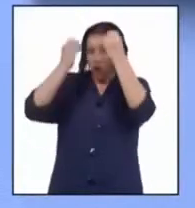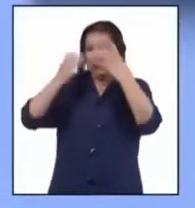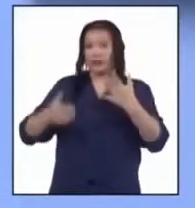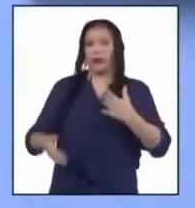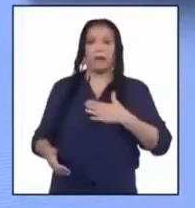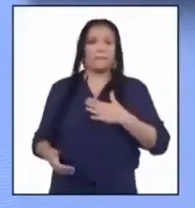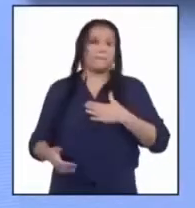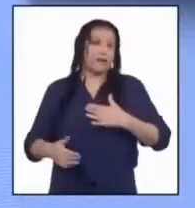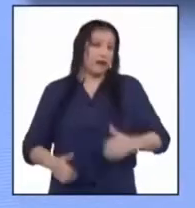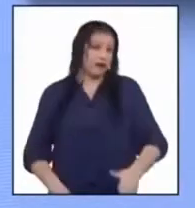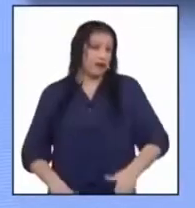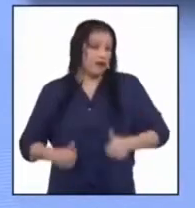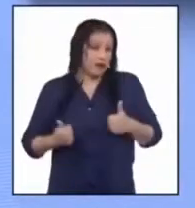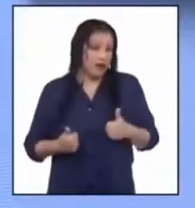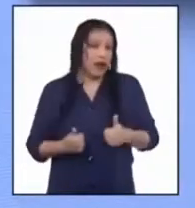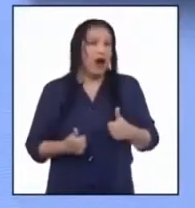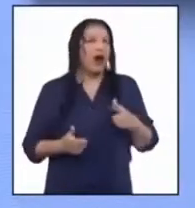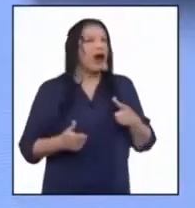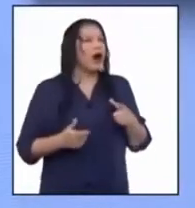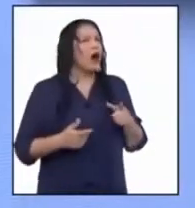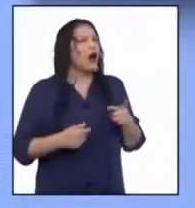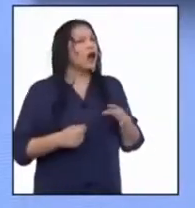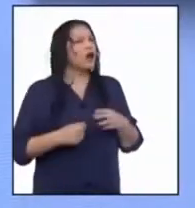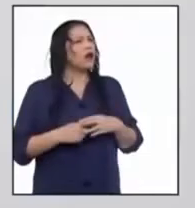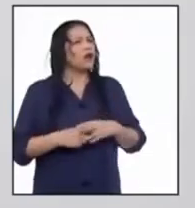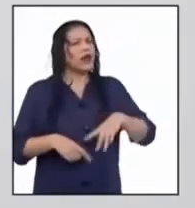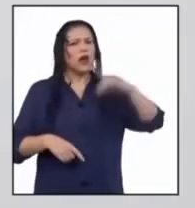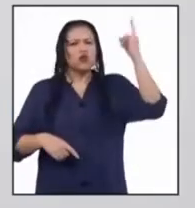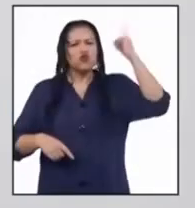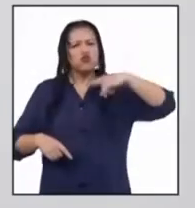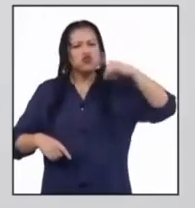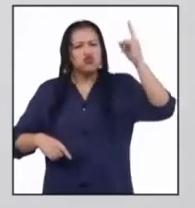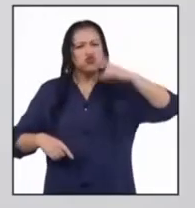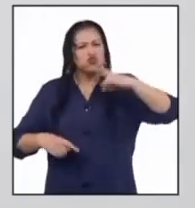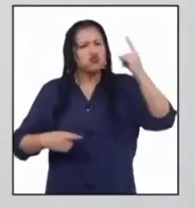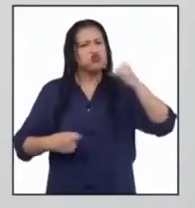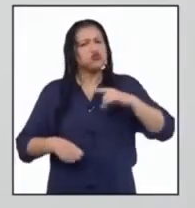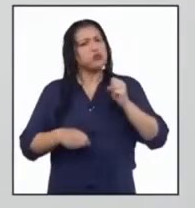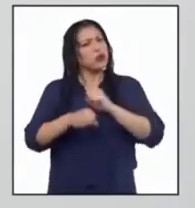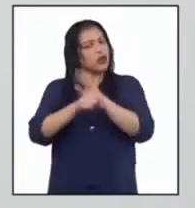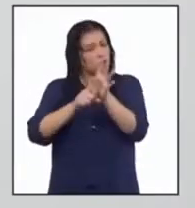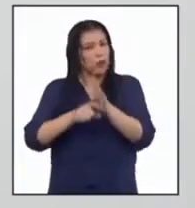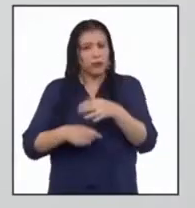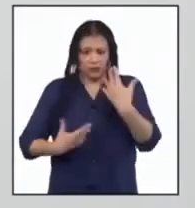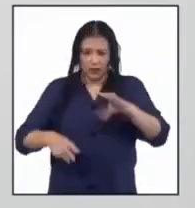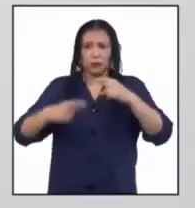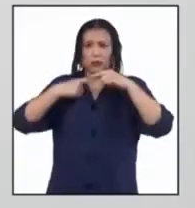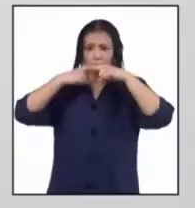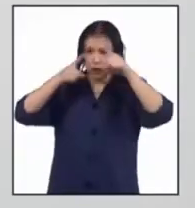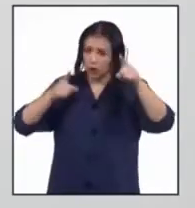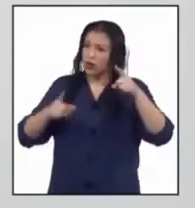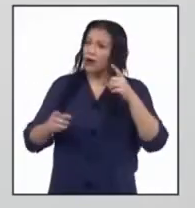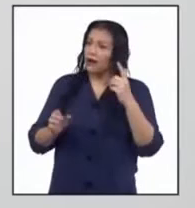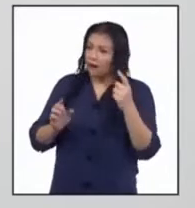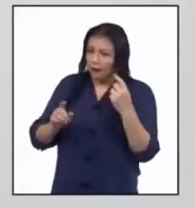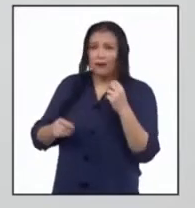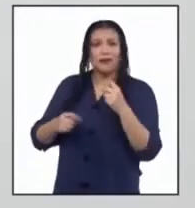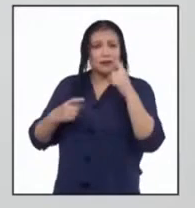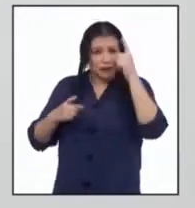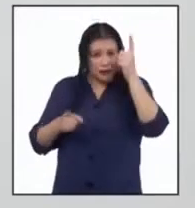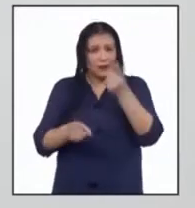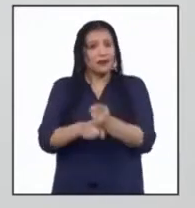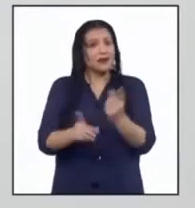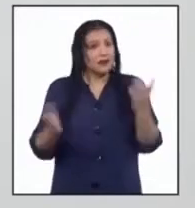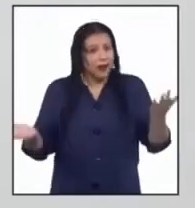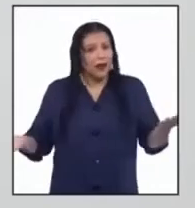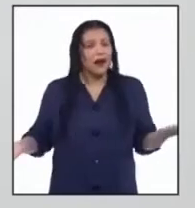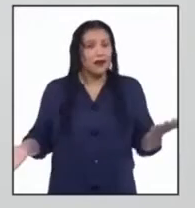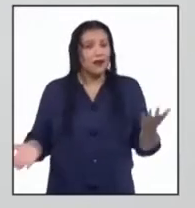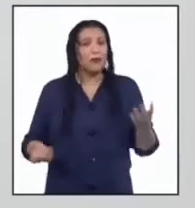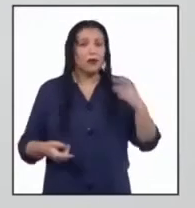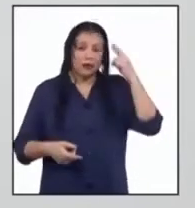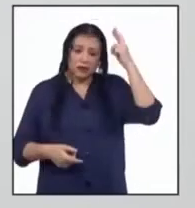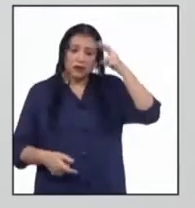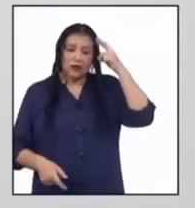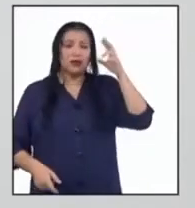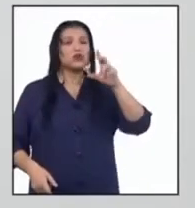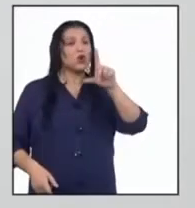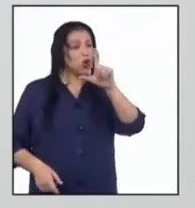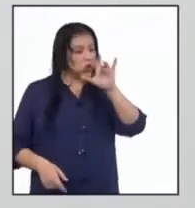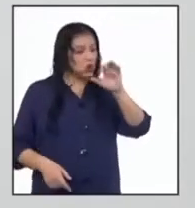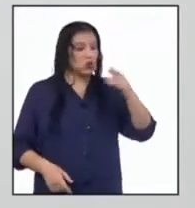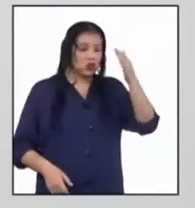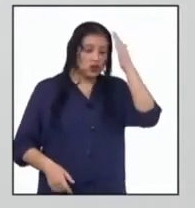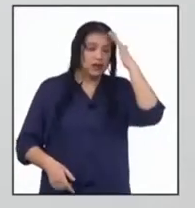estado de emergencia se había publicado, ¿no es así? Por supuesto, fue así como se enteró Lucho por